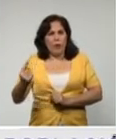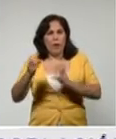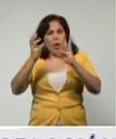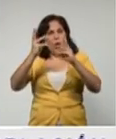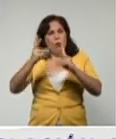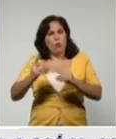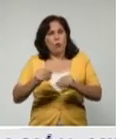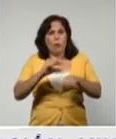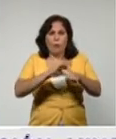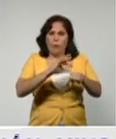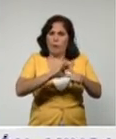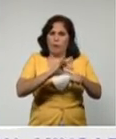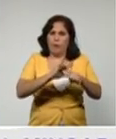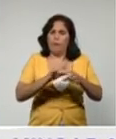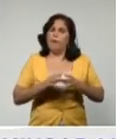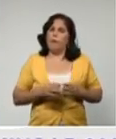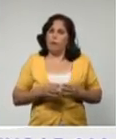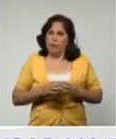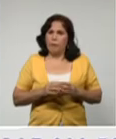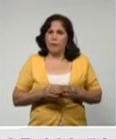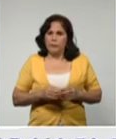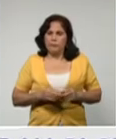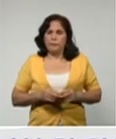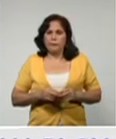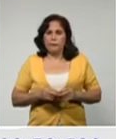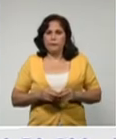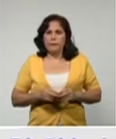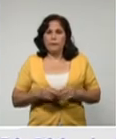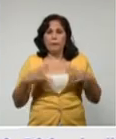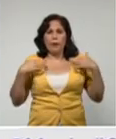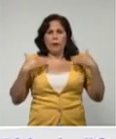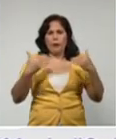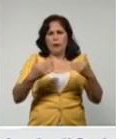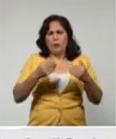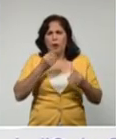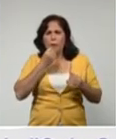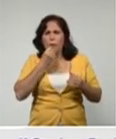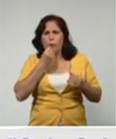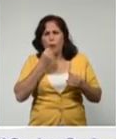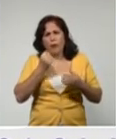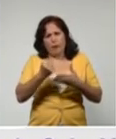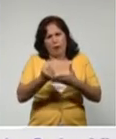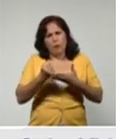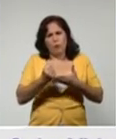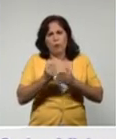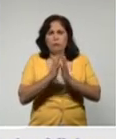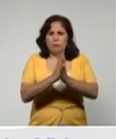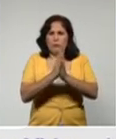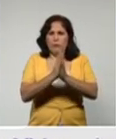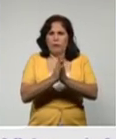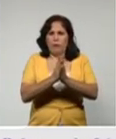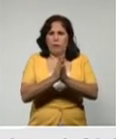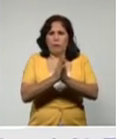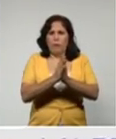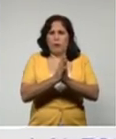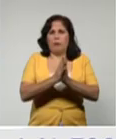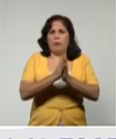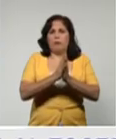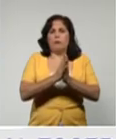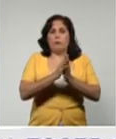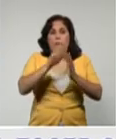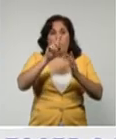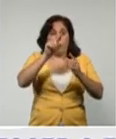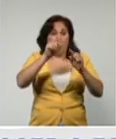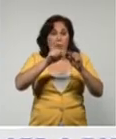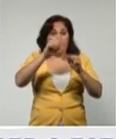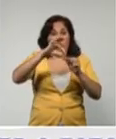casos. Y bueno, Lilian, si tú quieres me apoyas con el gráfico de las barritas de Cuba, con los nuevos